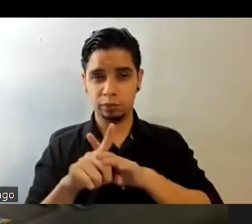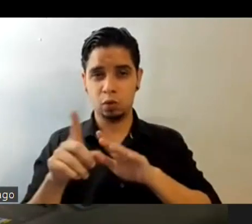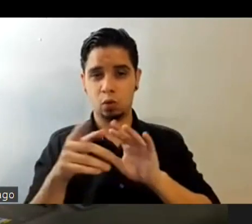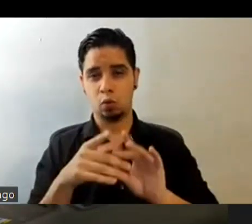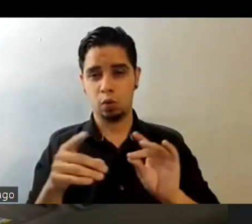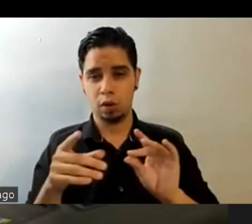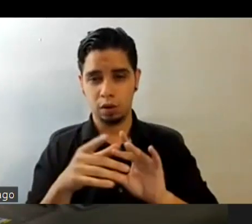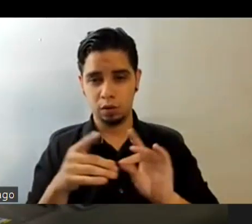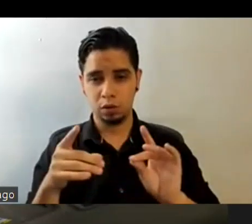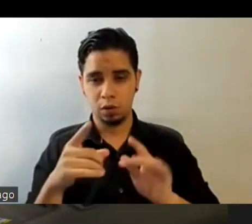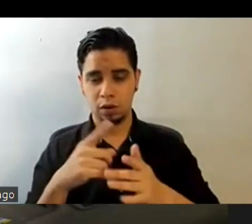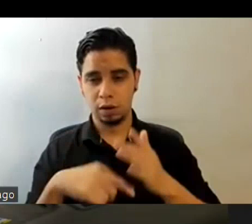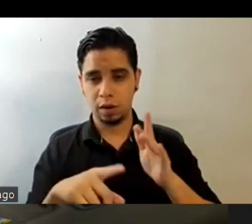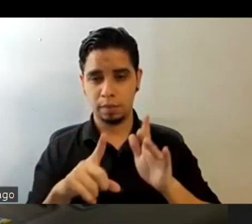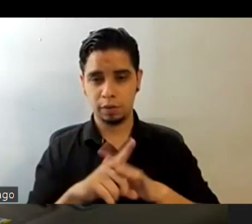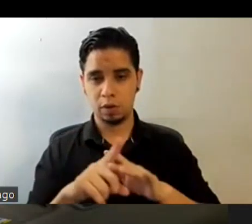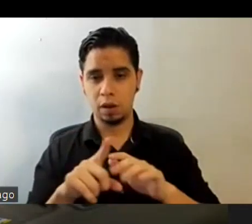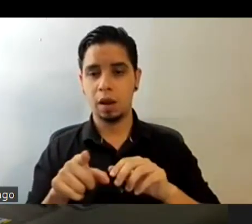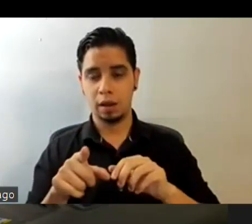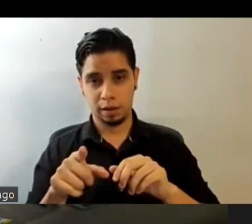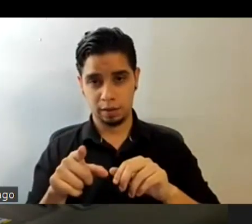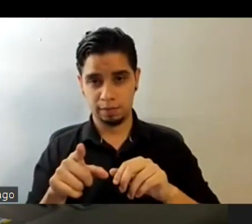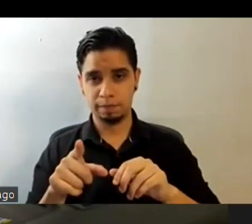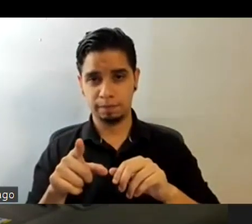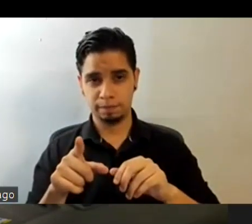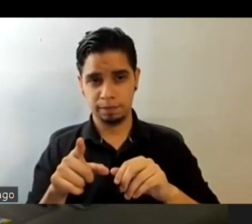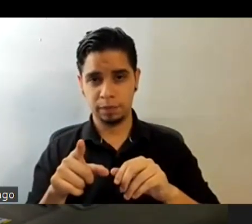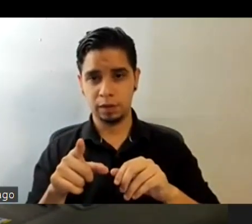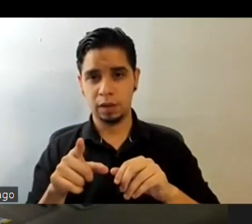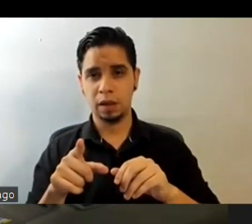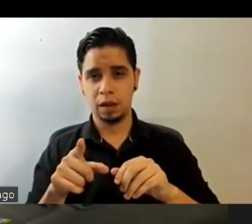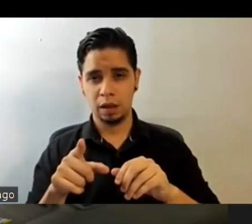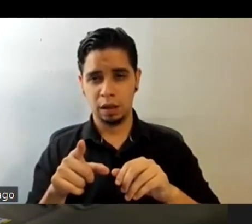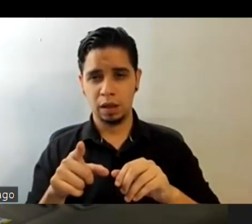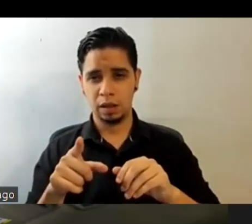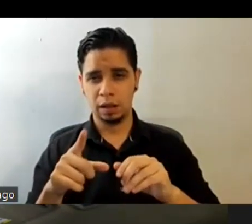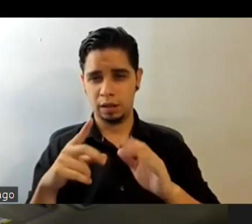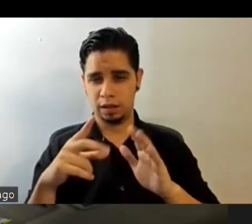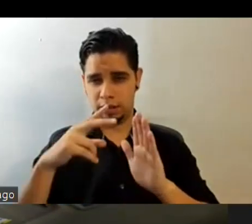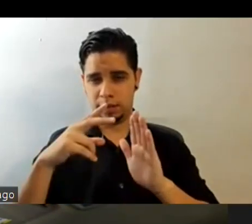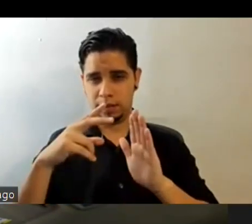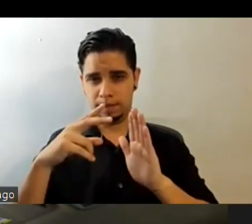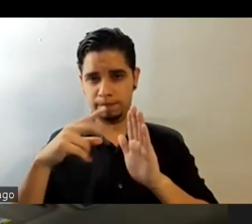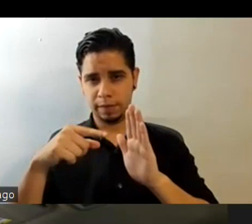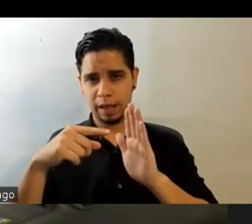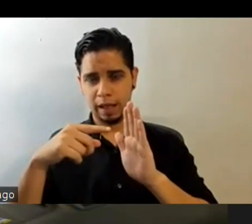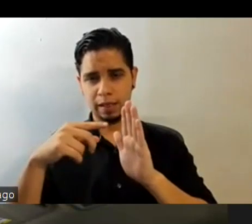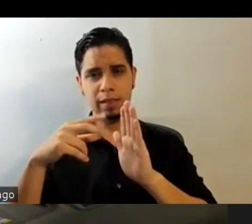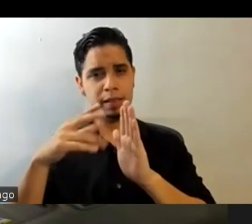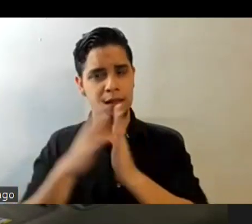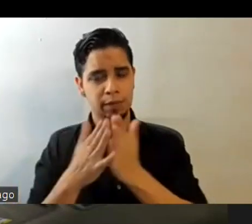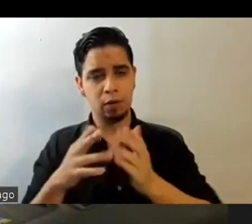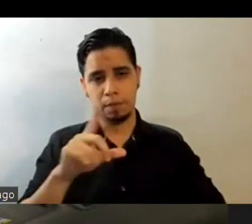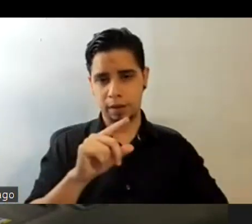el libro 2063 que se titula Levitantes, que son de estos zombies que flotan y que se explotan y